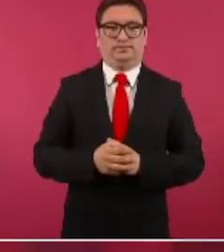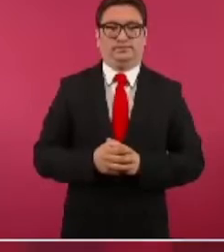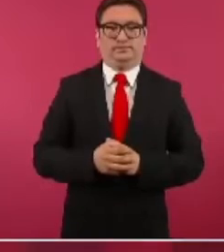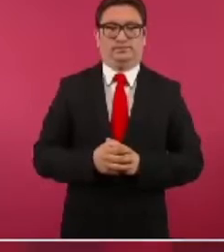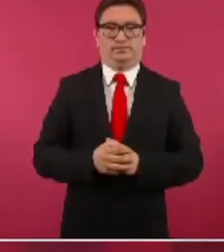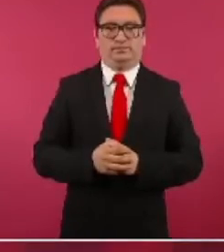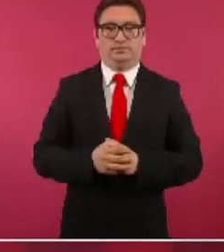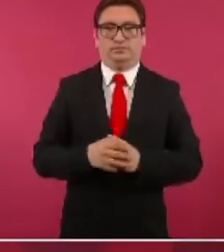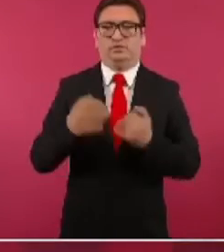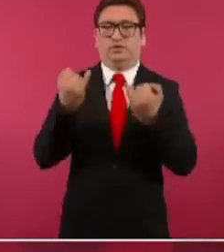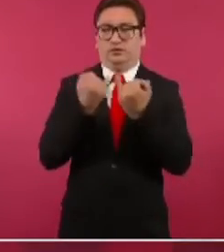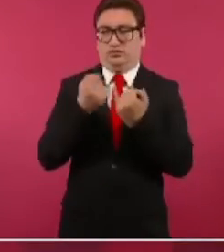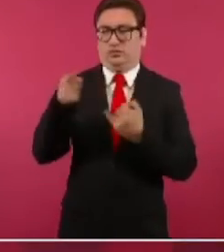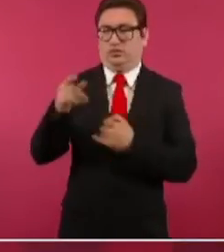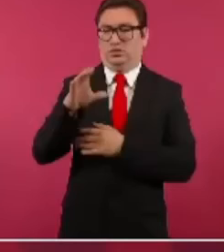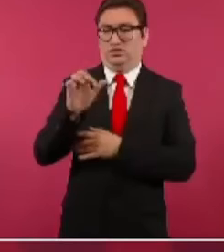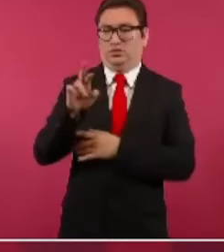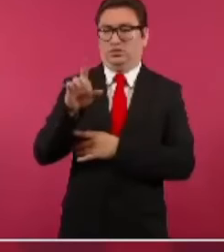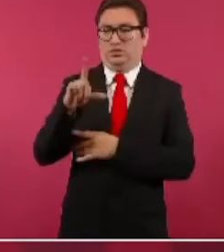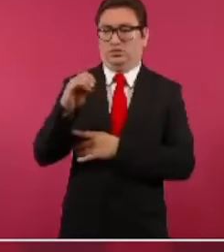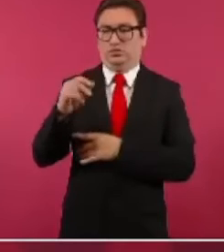y Carlos Han